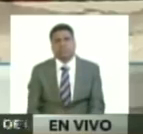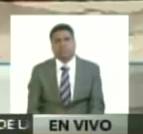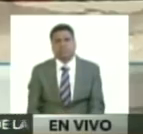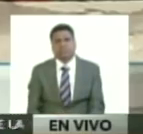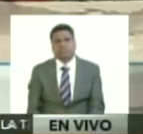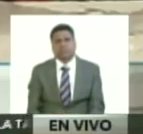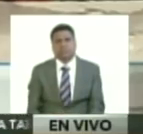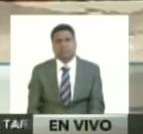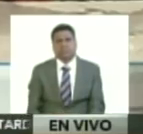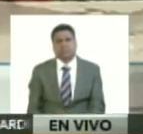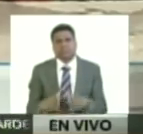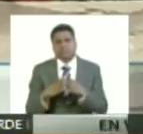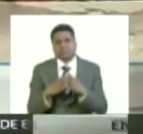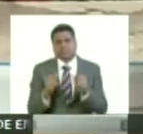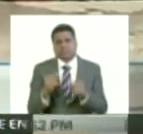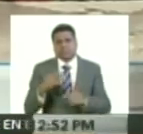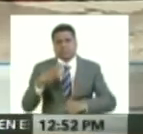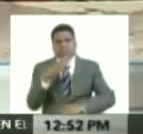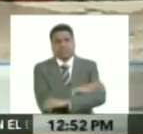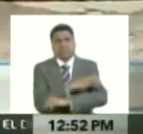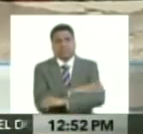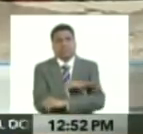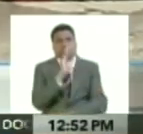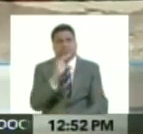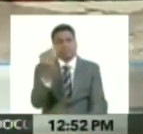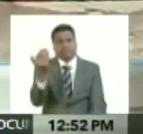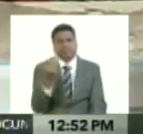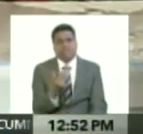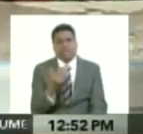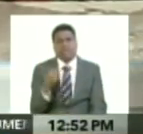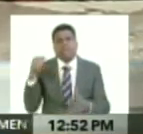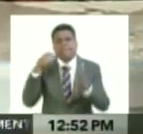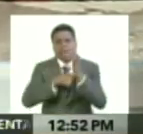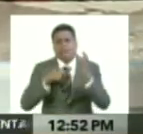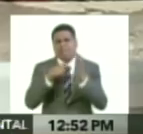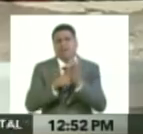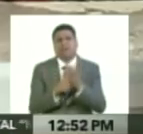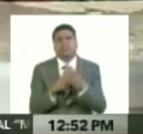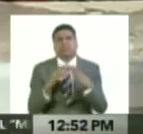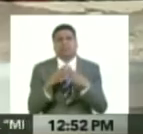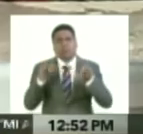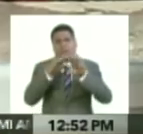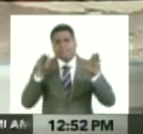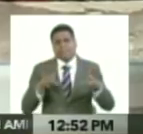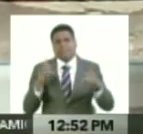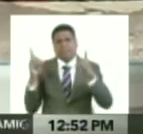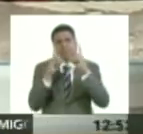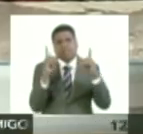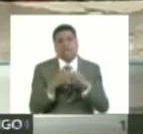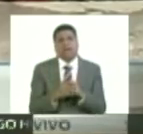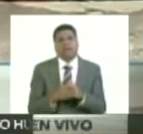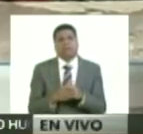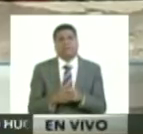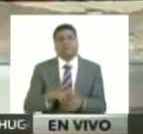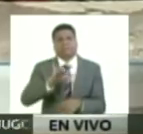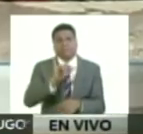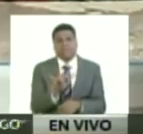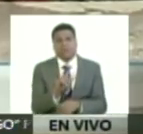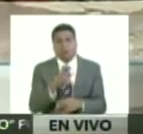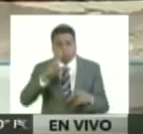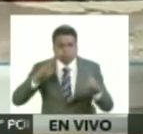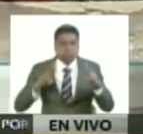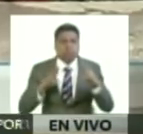más recalcitrantes de la derecha vienen atacando la mesa de diálogo, y como directamente a